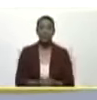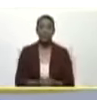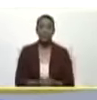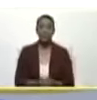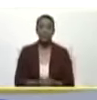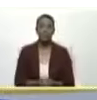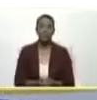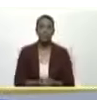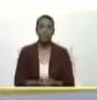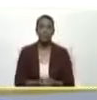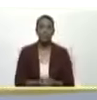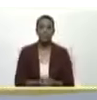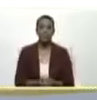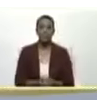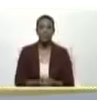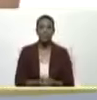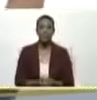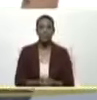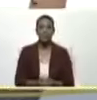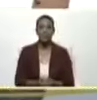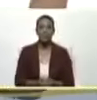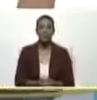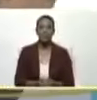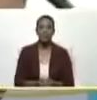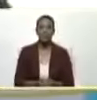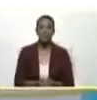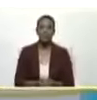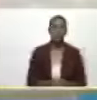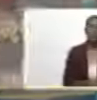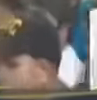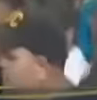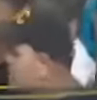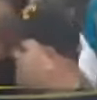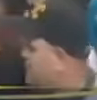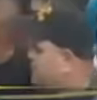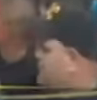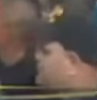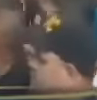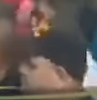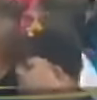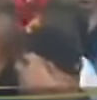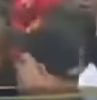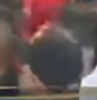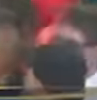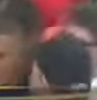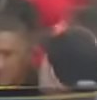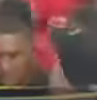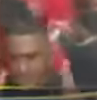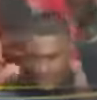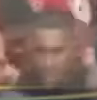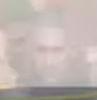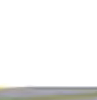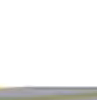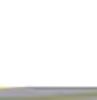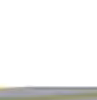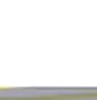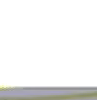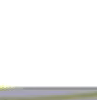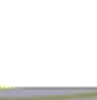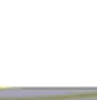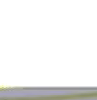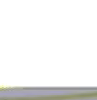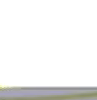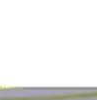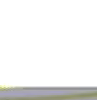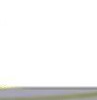míos no olvidemos que hay un Dios que ama a sus hijos sin ninguna mezquindad